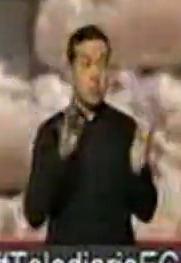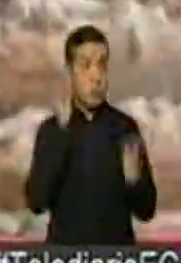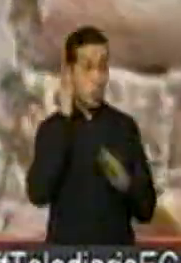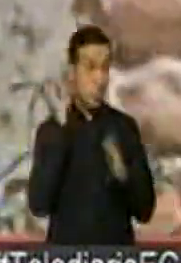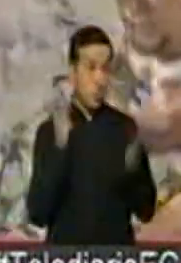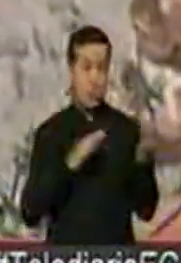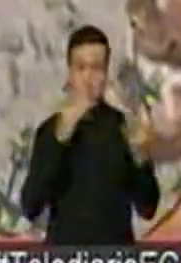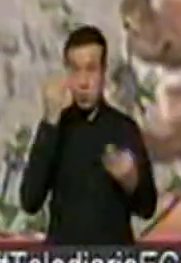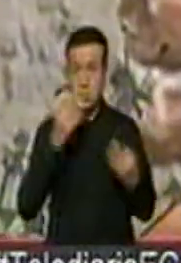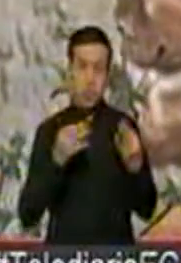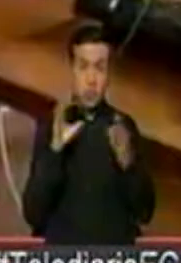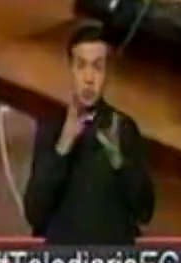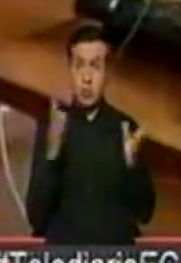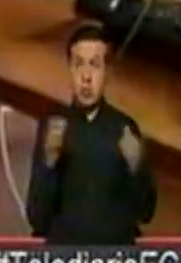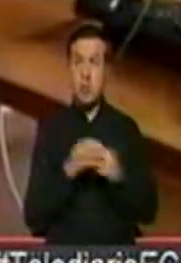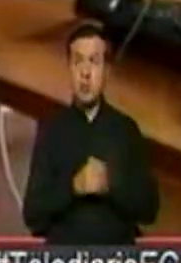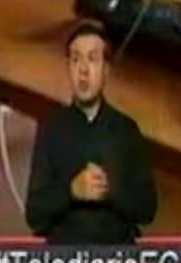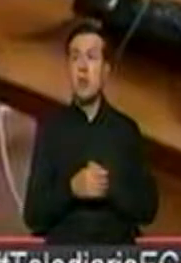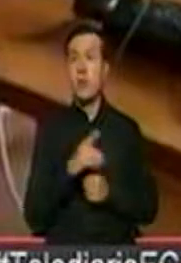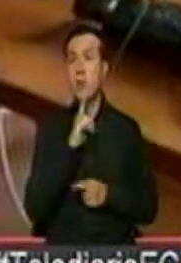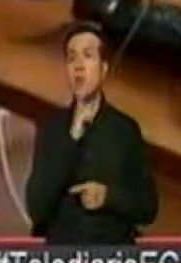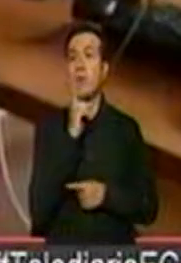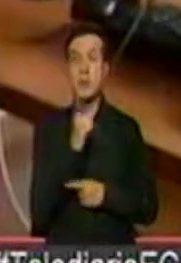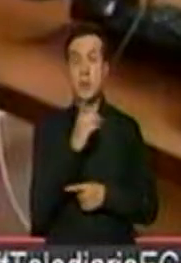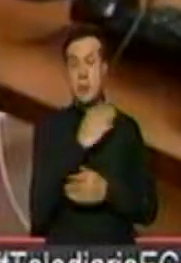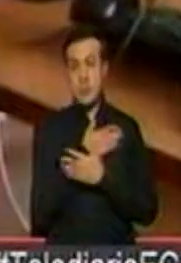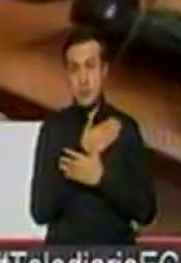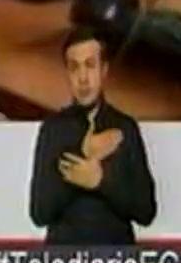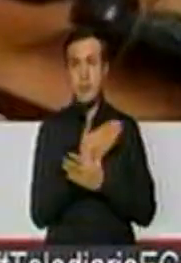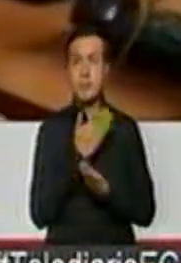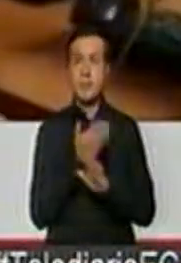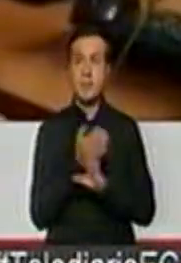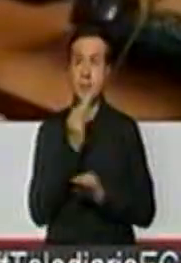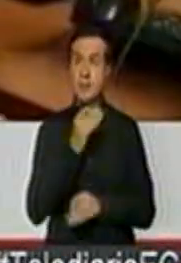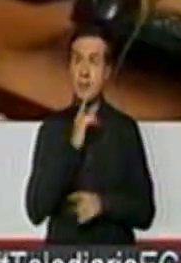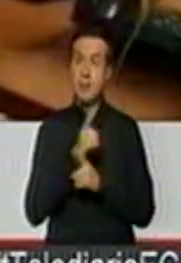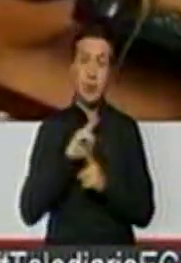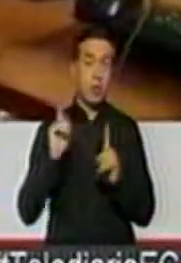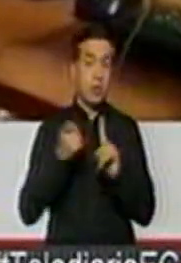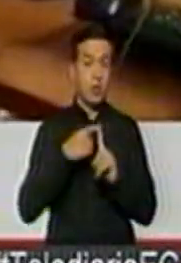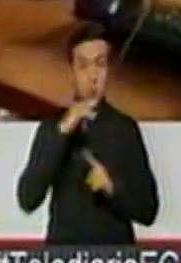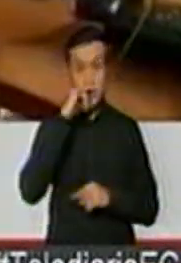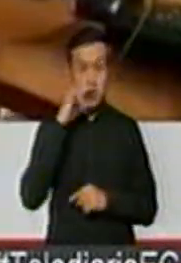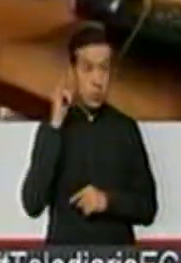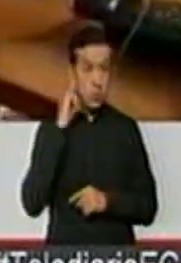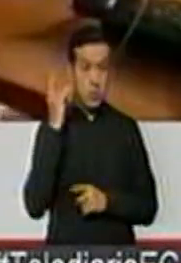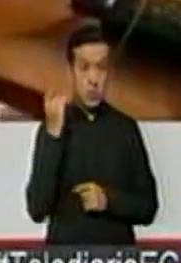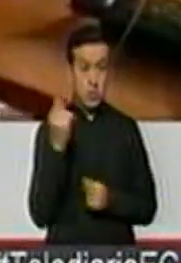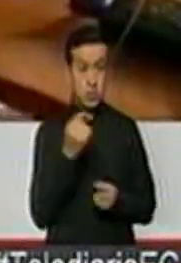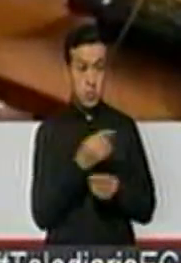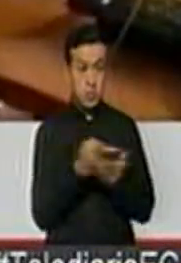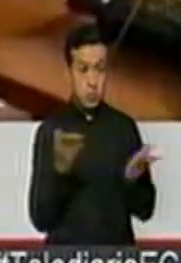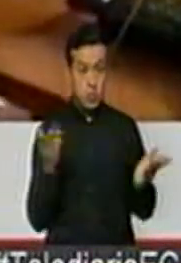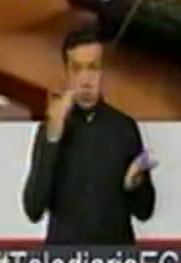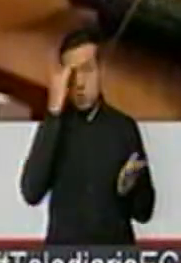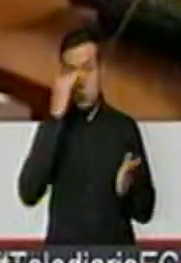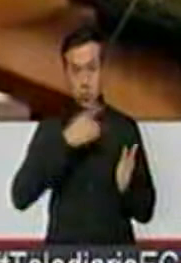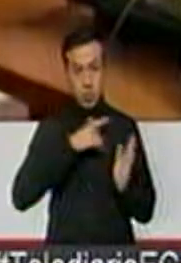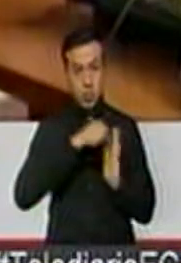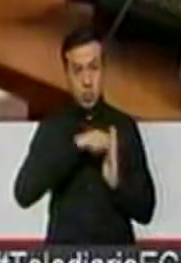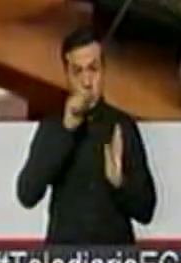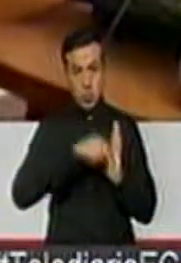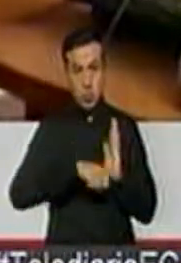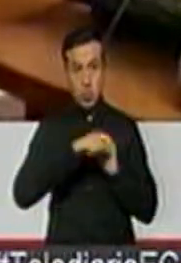sido judicializados. Si bien es cierto, felicitamos la propuesta, los únicos niños que van a recibir los bonos son los niños que tienen sentencias